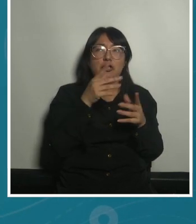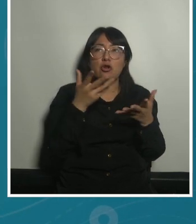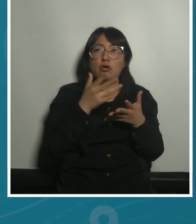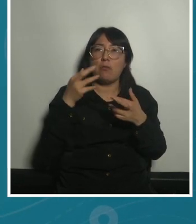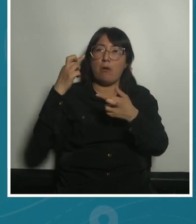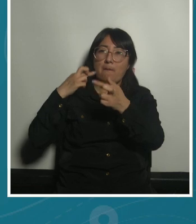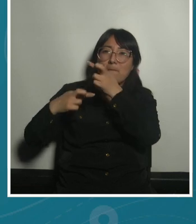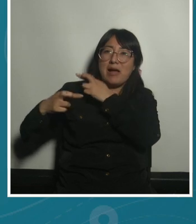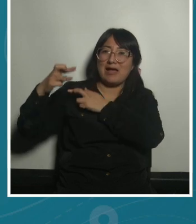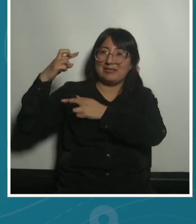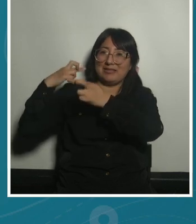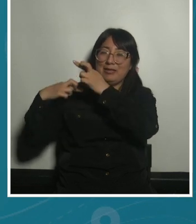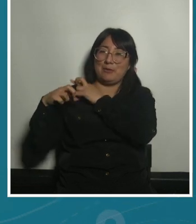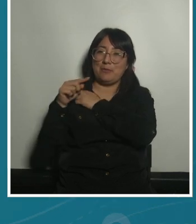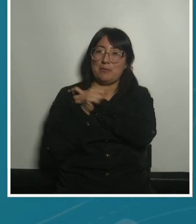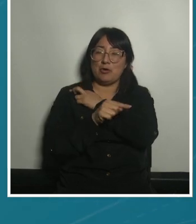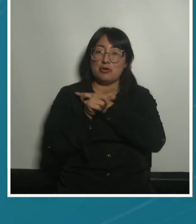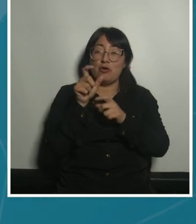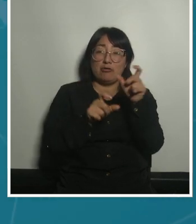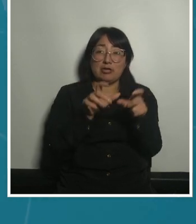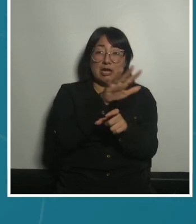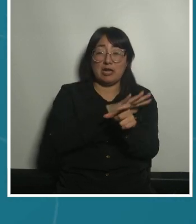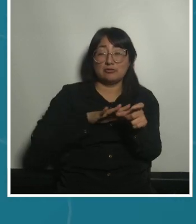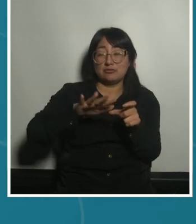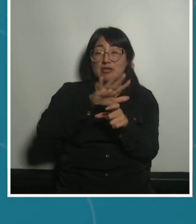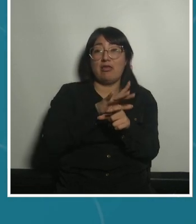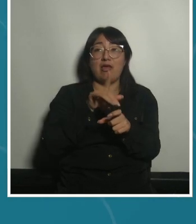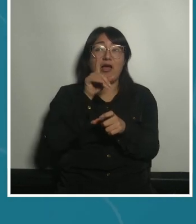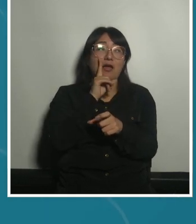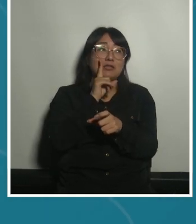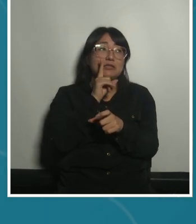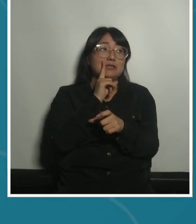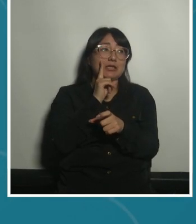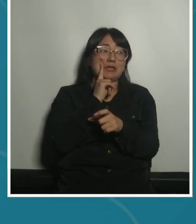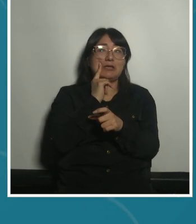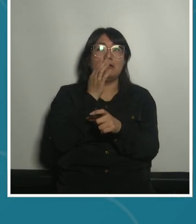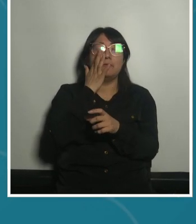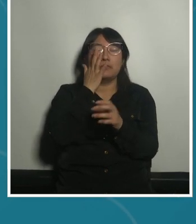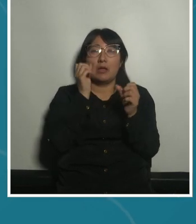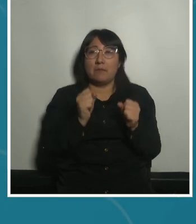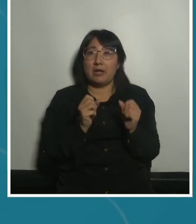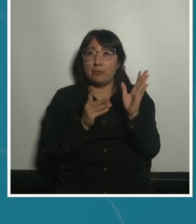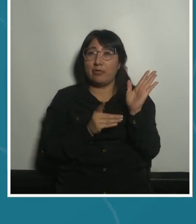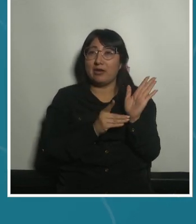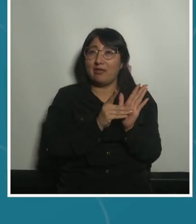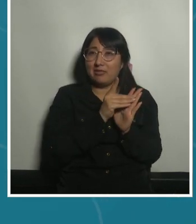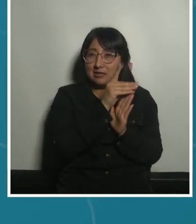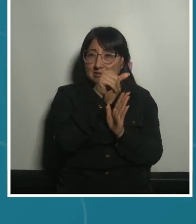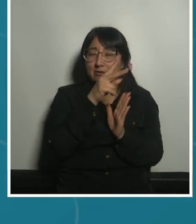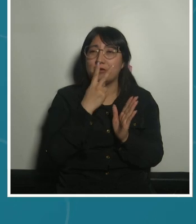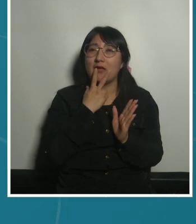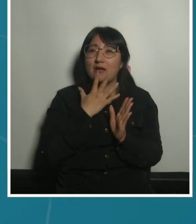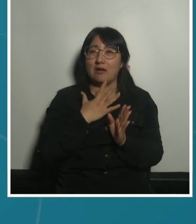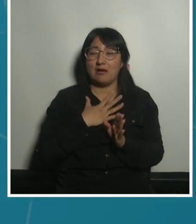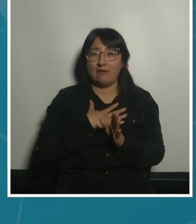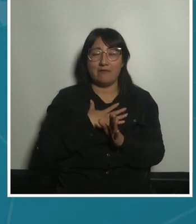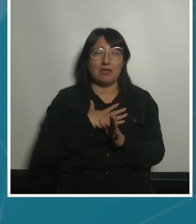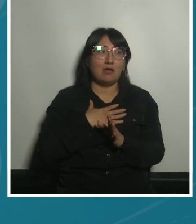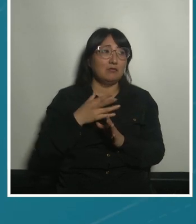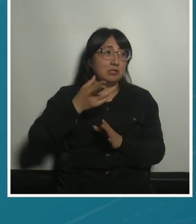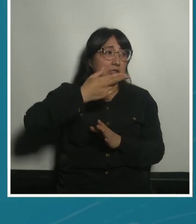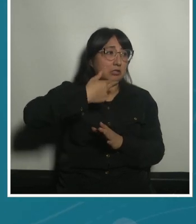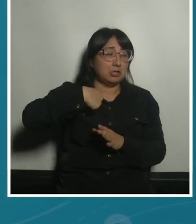patrimonio que las sociedades tienen para poder desarrollar la vida que